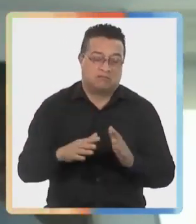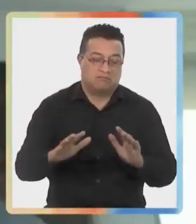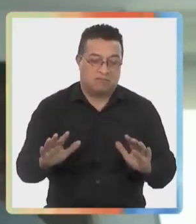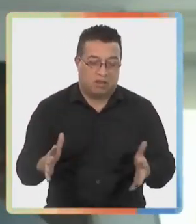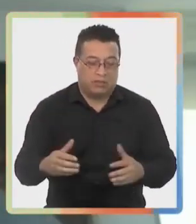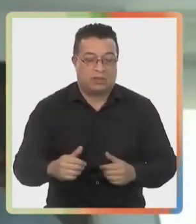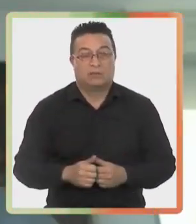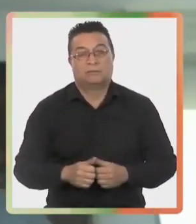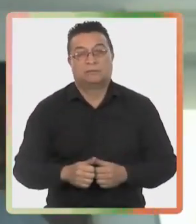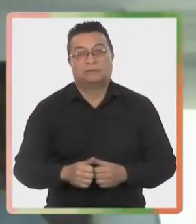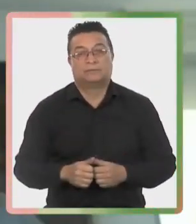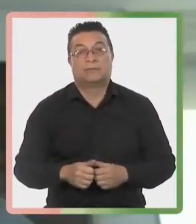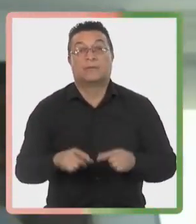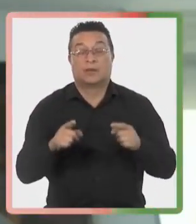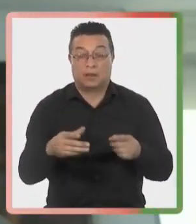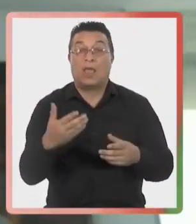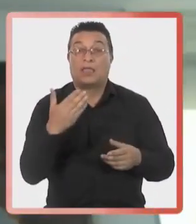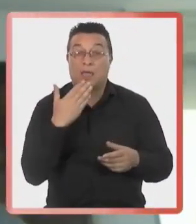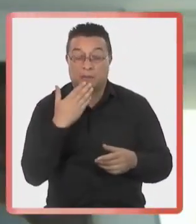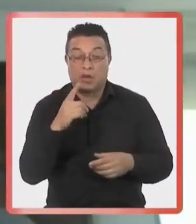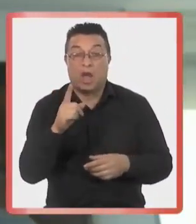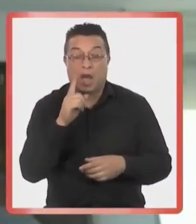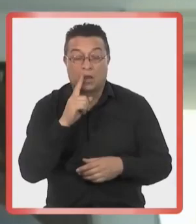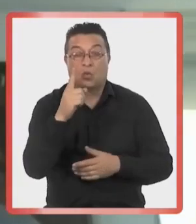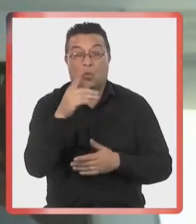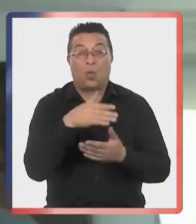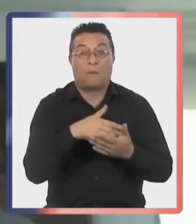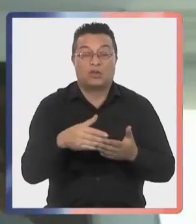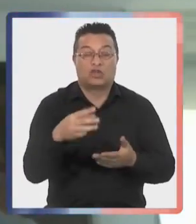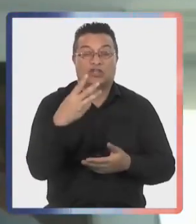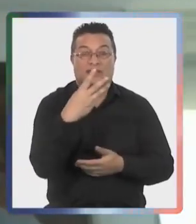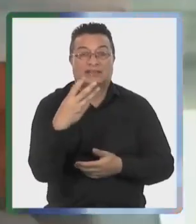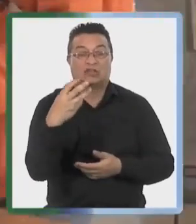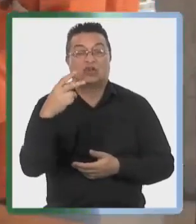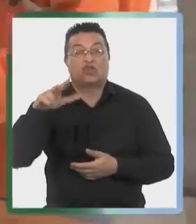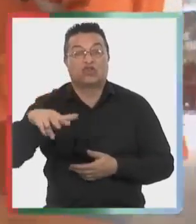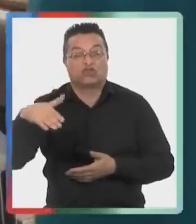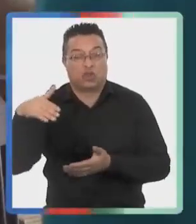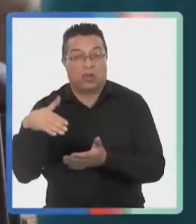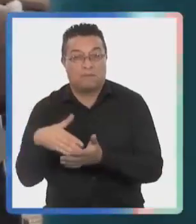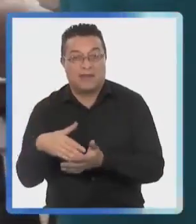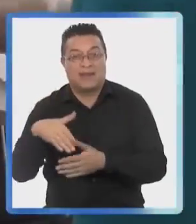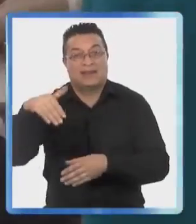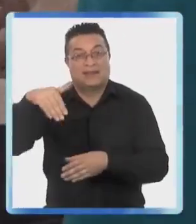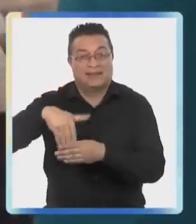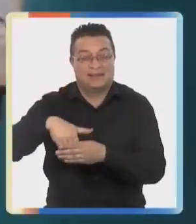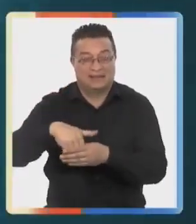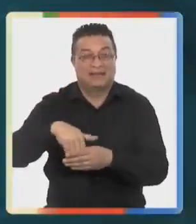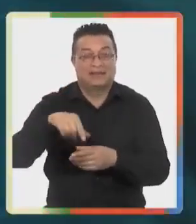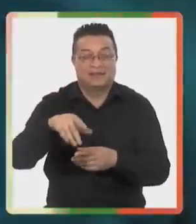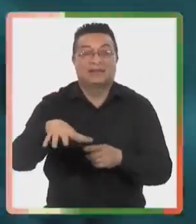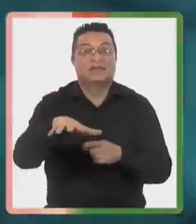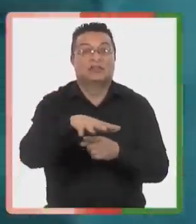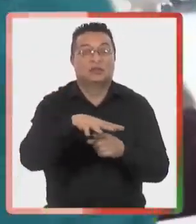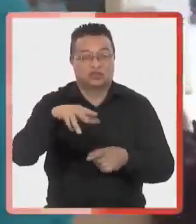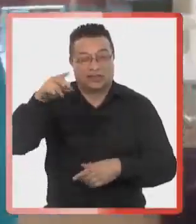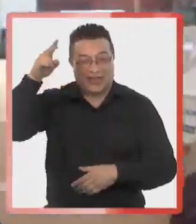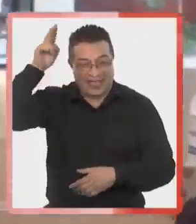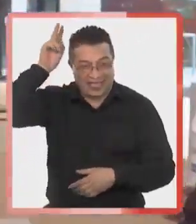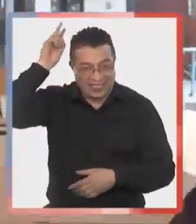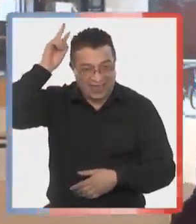Y es un padrón que también tiene 1.318.000 electores con la condición